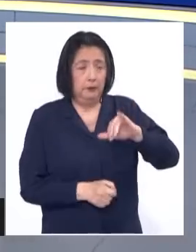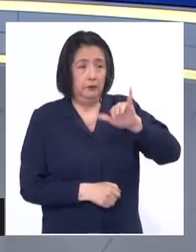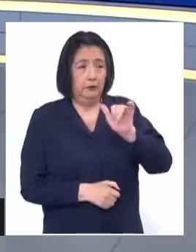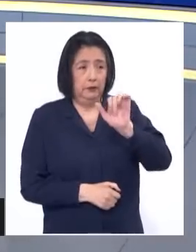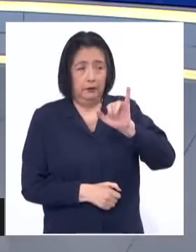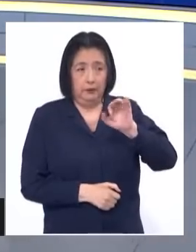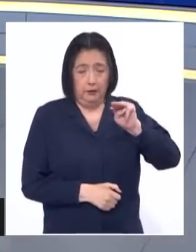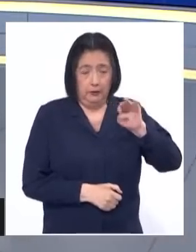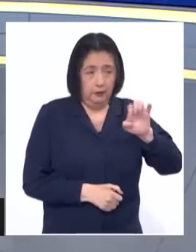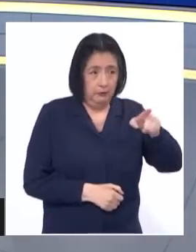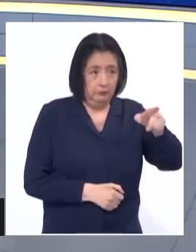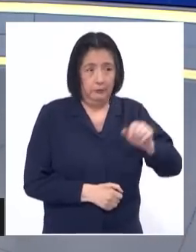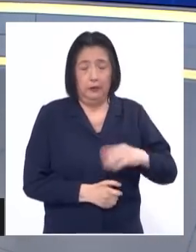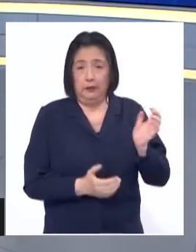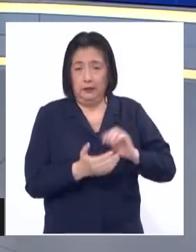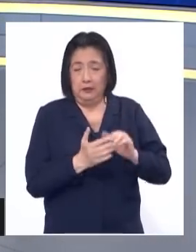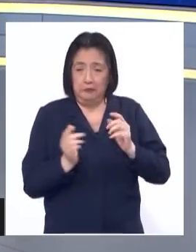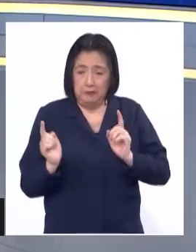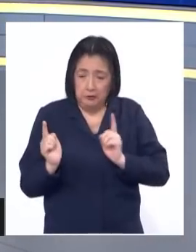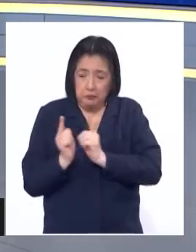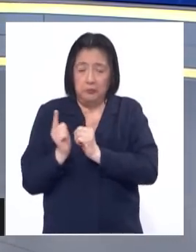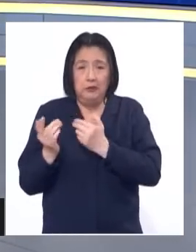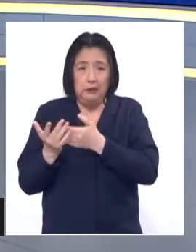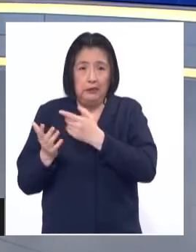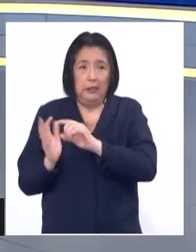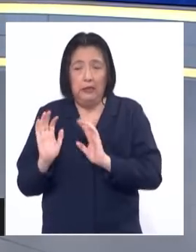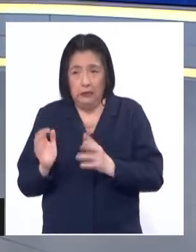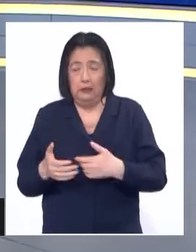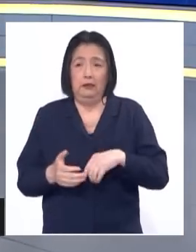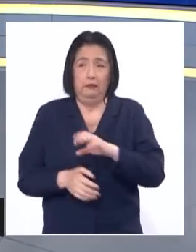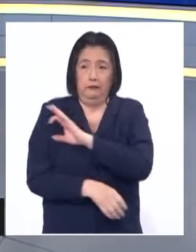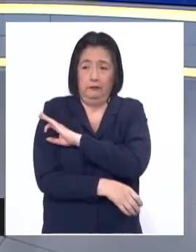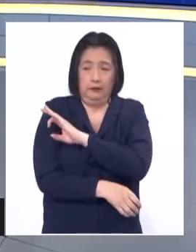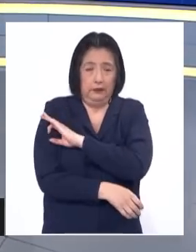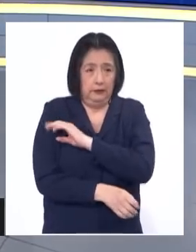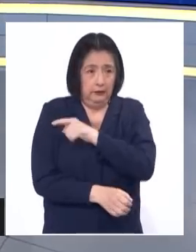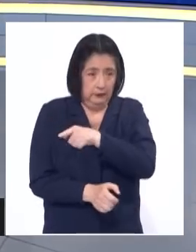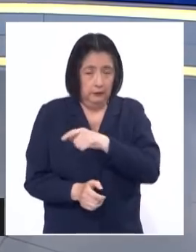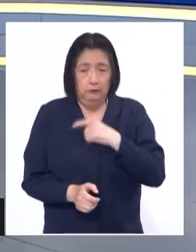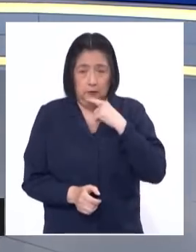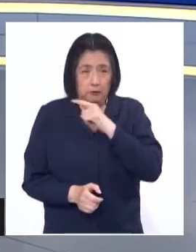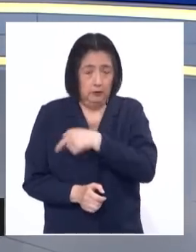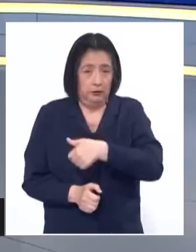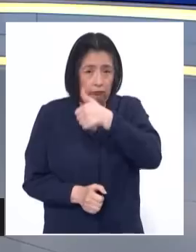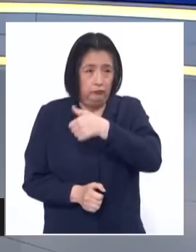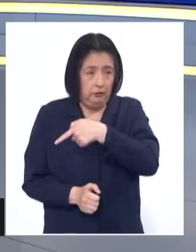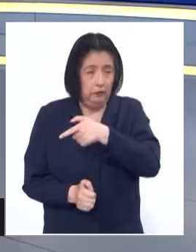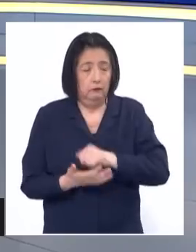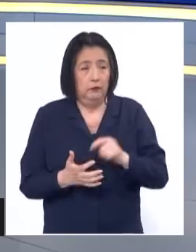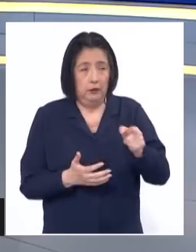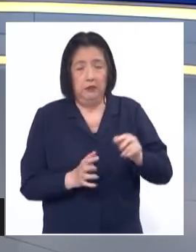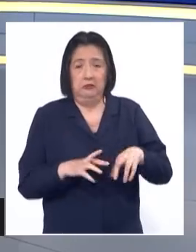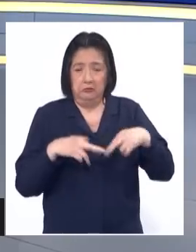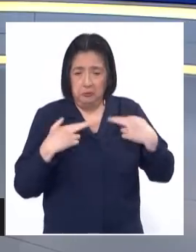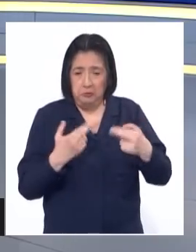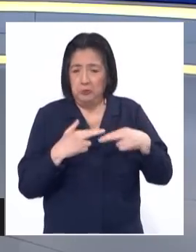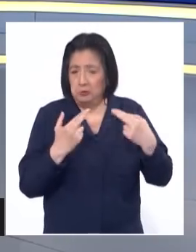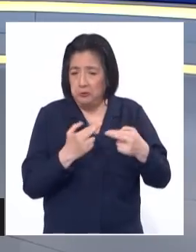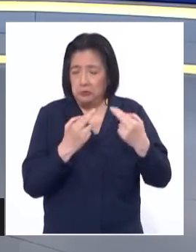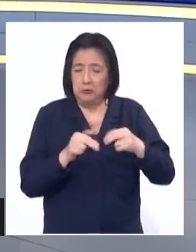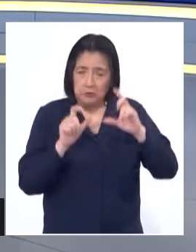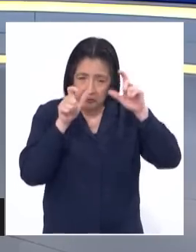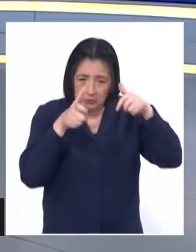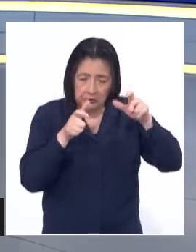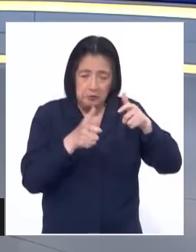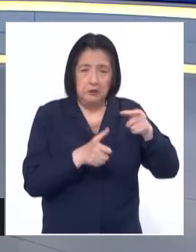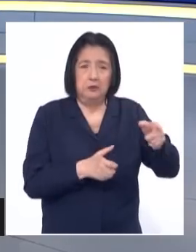Villanueva Barreto, el más cercano de la fiscal Benavides, según la información, que tiene reuniones registradas con